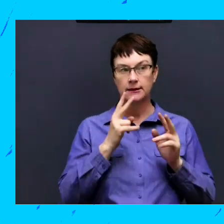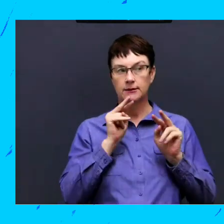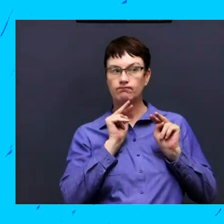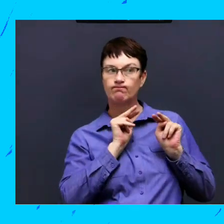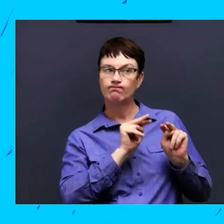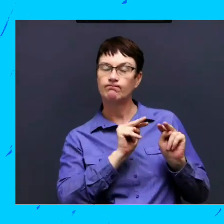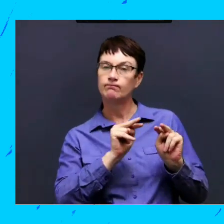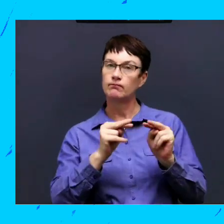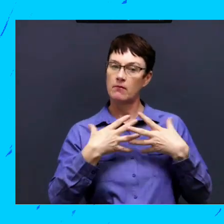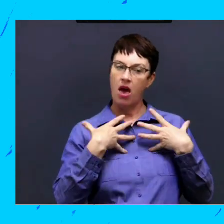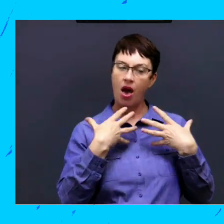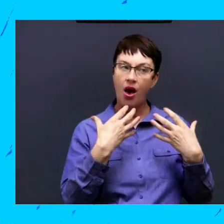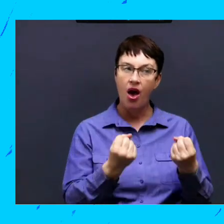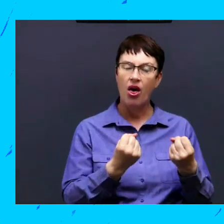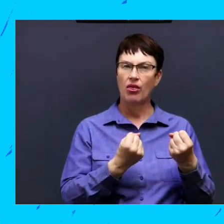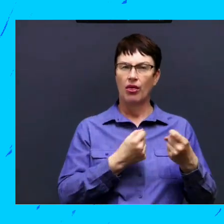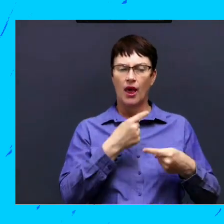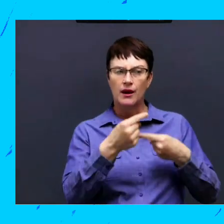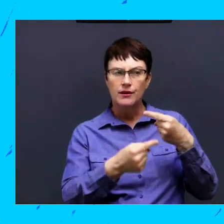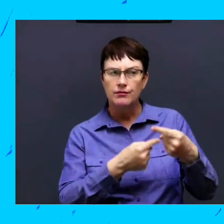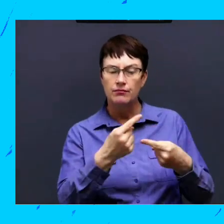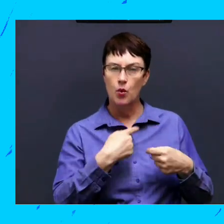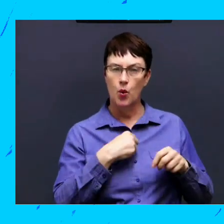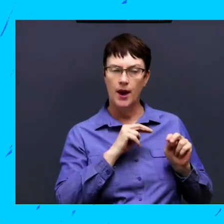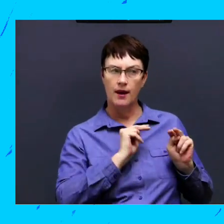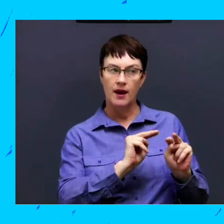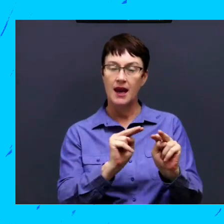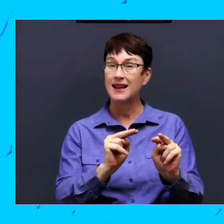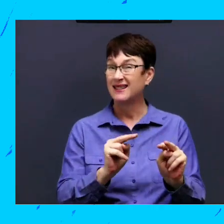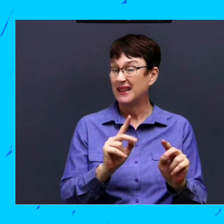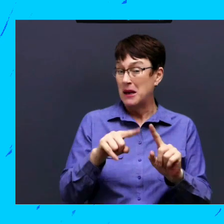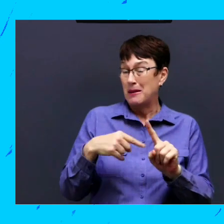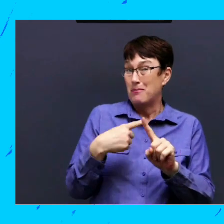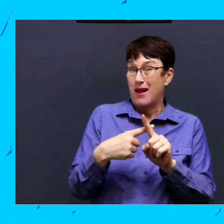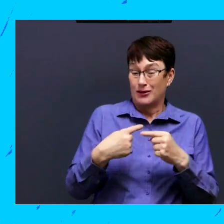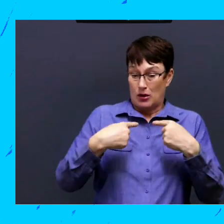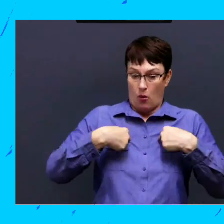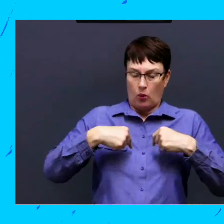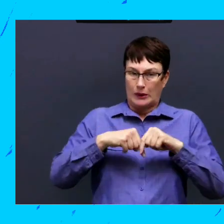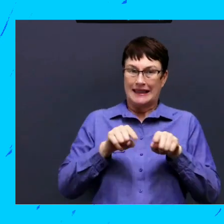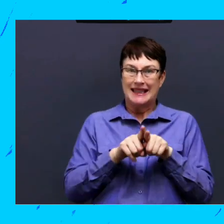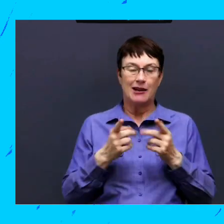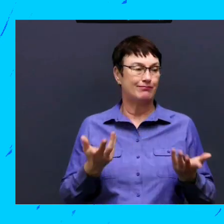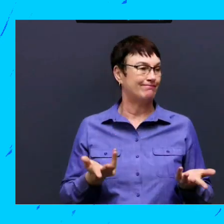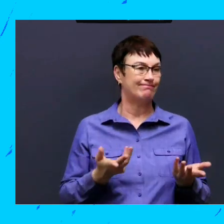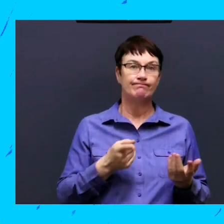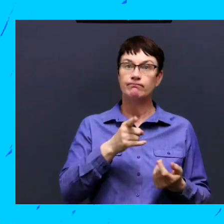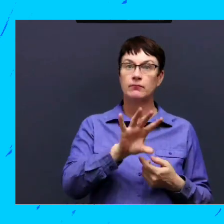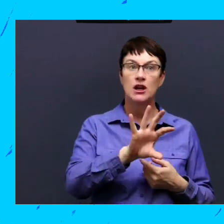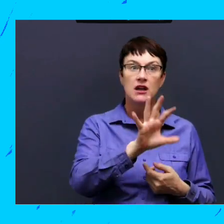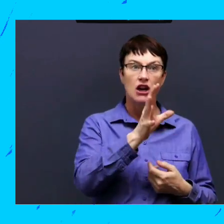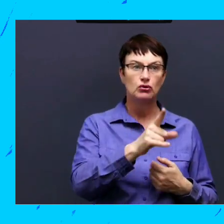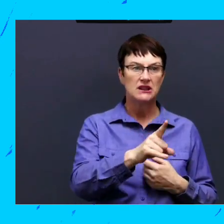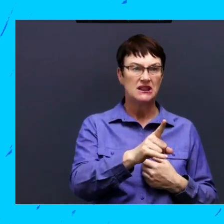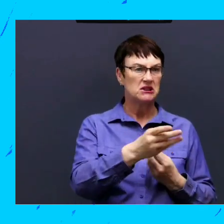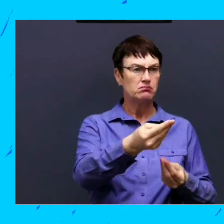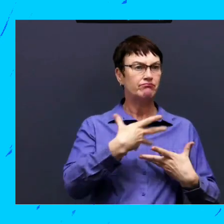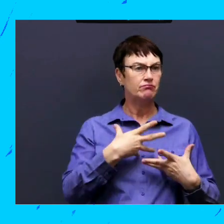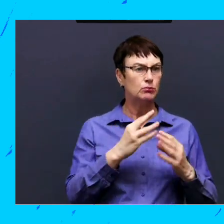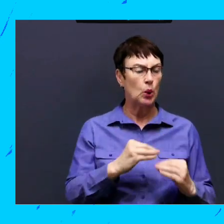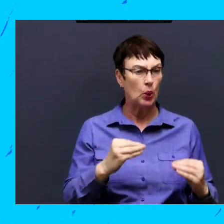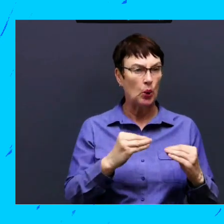las tendencias. Y muchas veces no tenemos datos suficientes de los países, pero